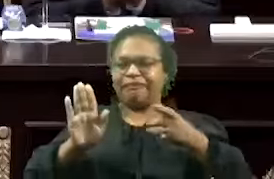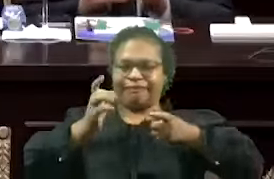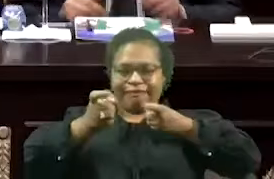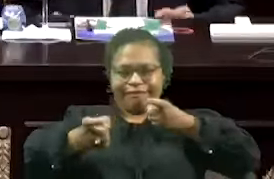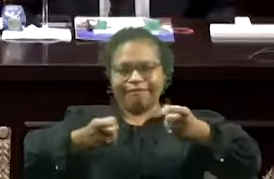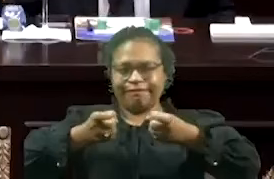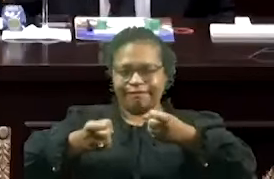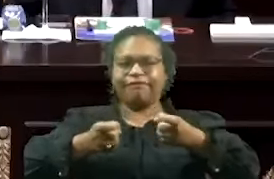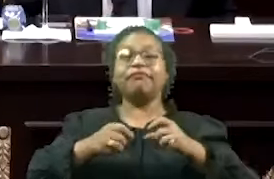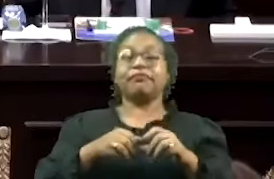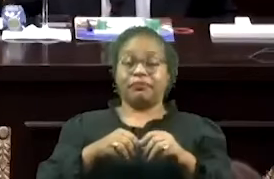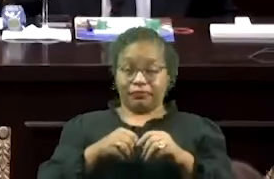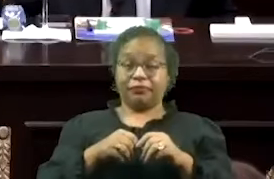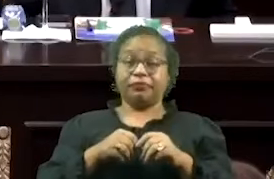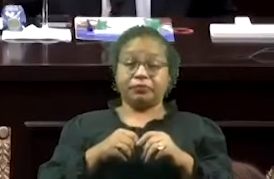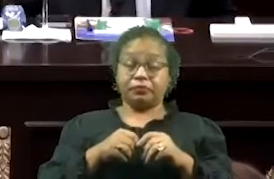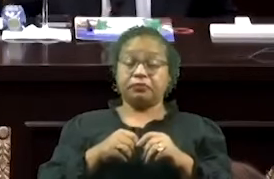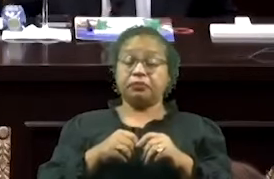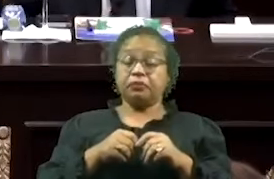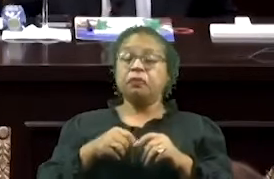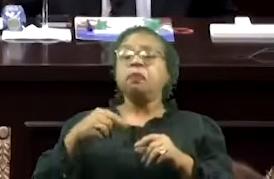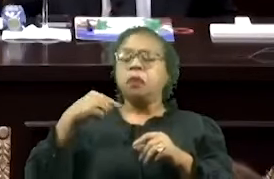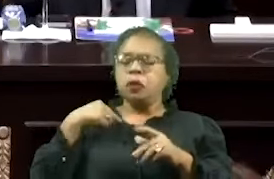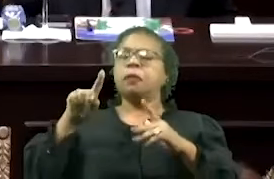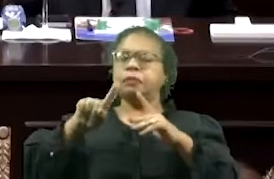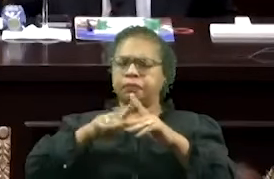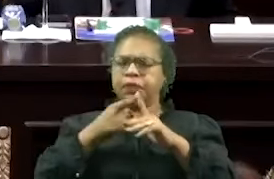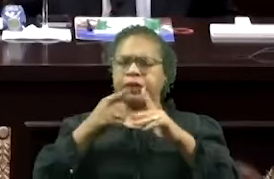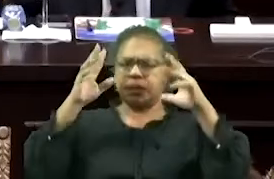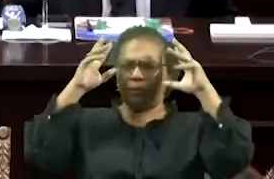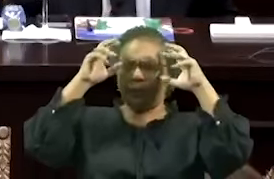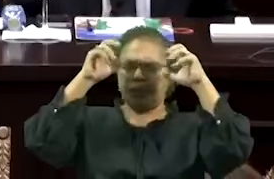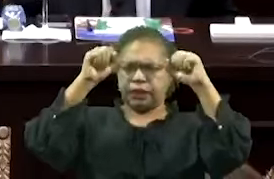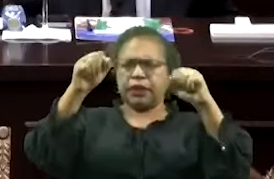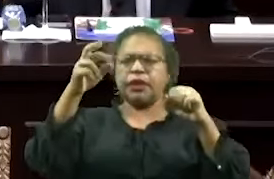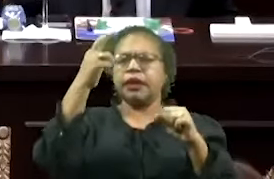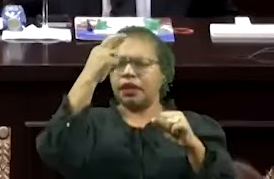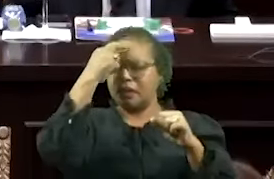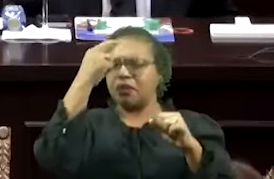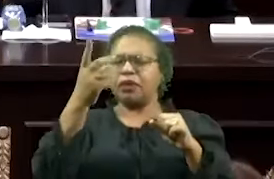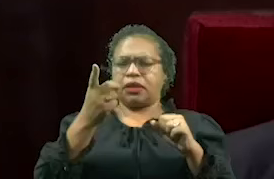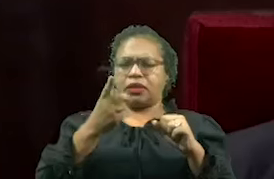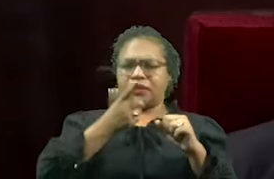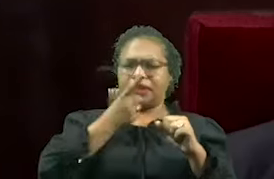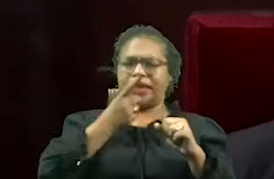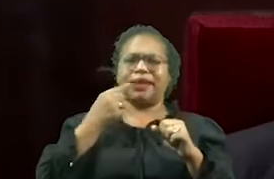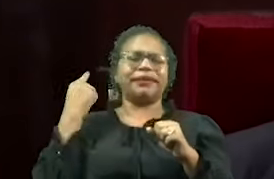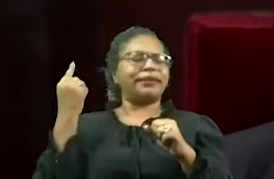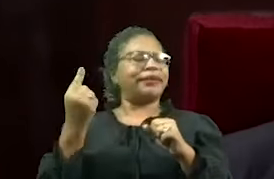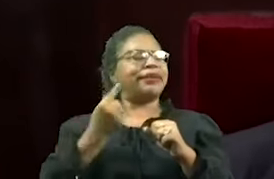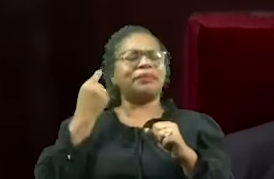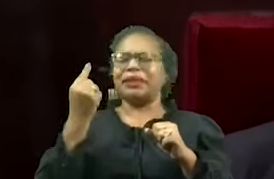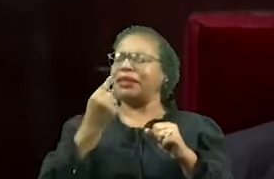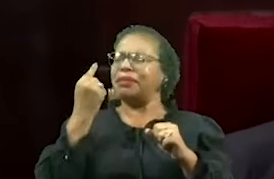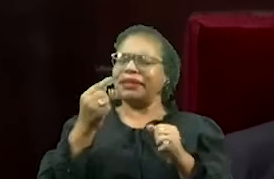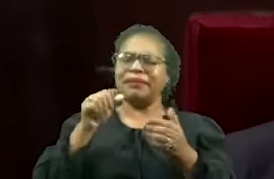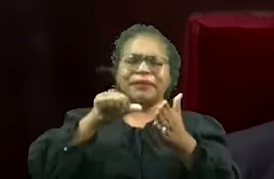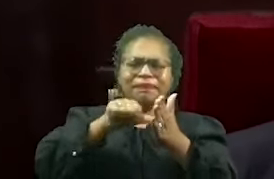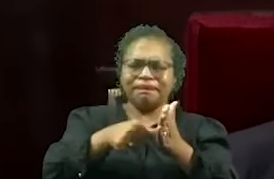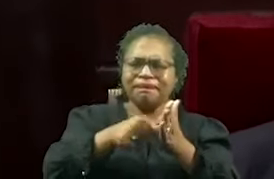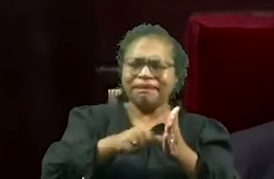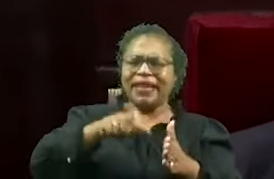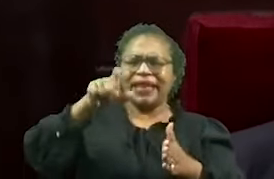arbitrarias desde que asumí como presidente de la república he subrayado la imperiosa necesidad de llevar a cabo acciones para acabar